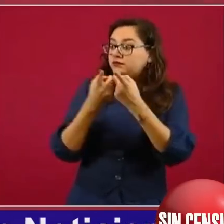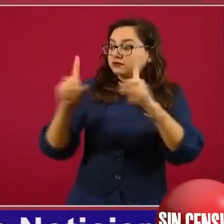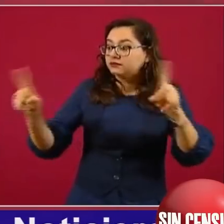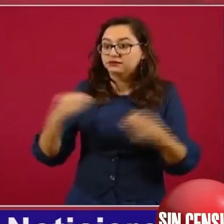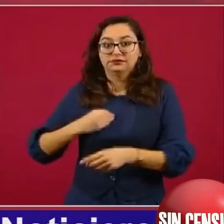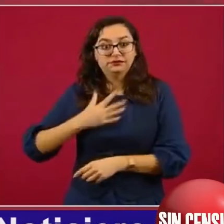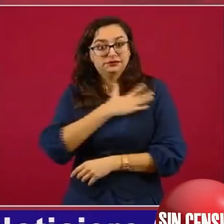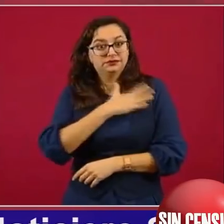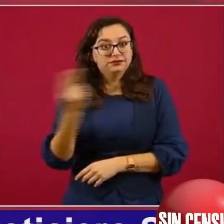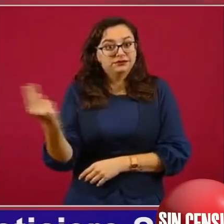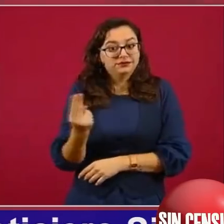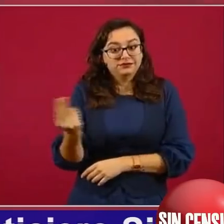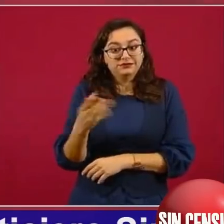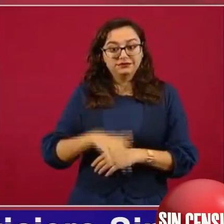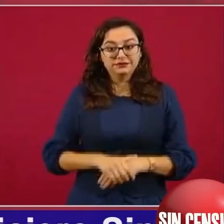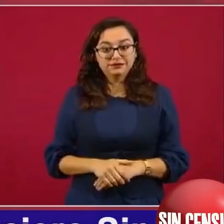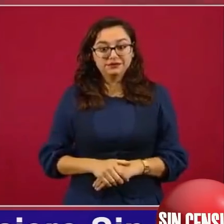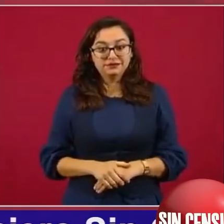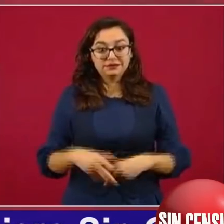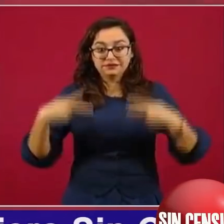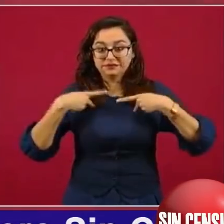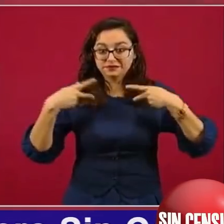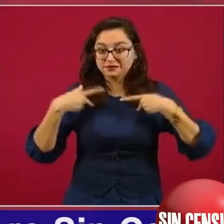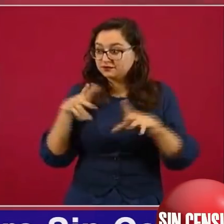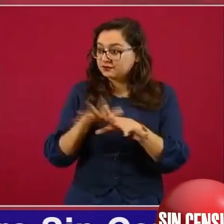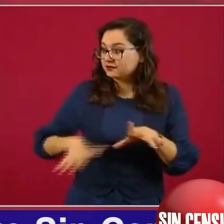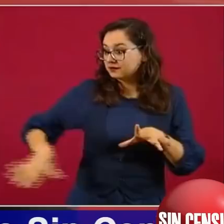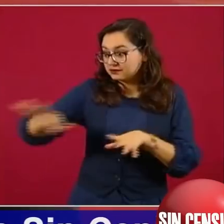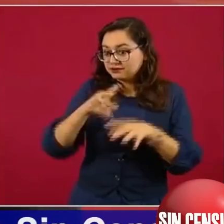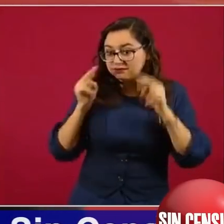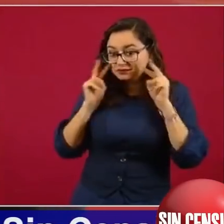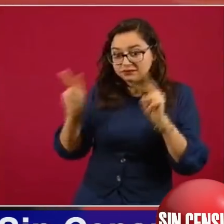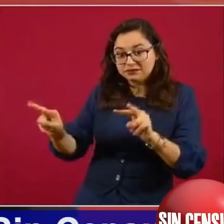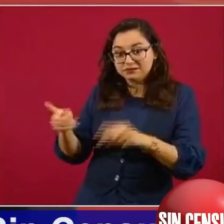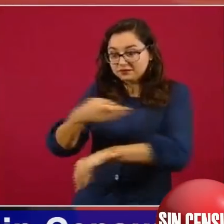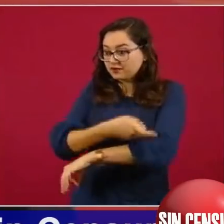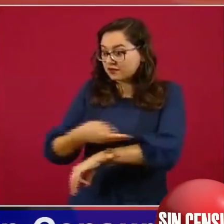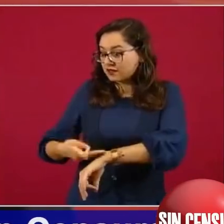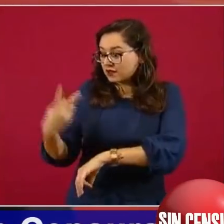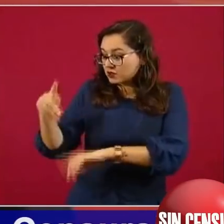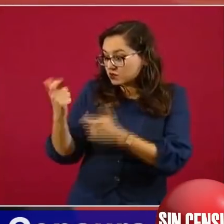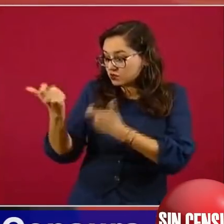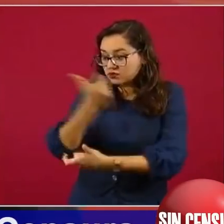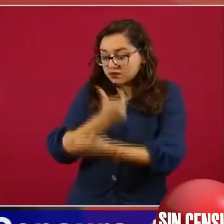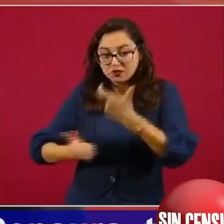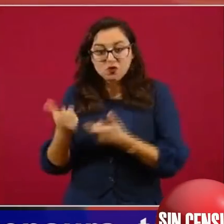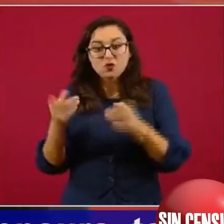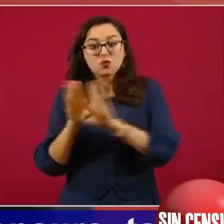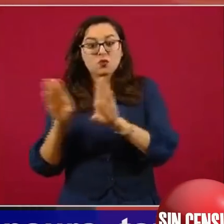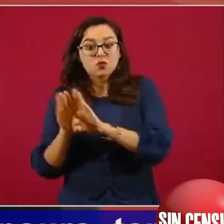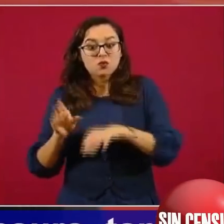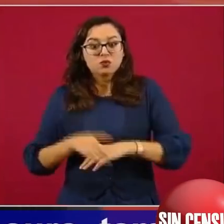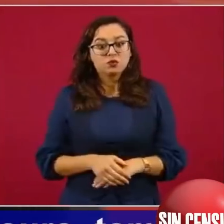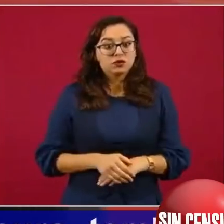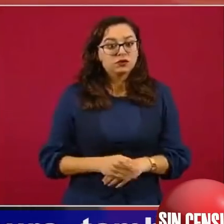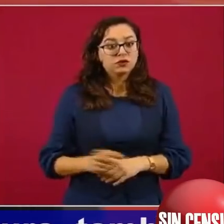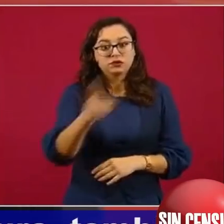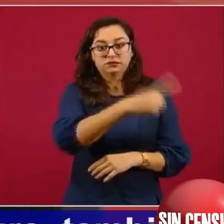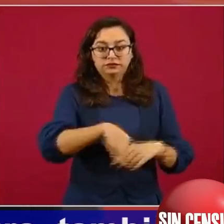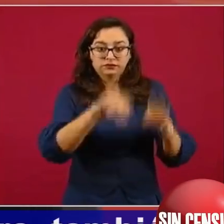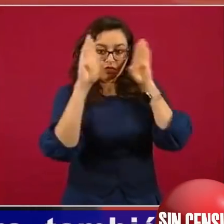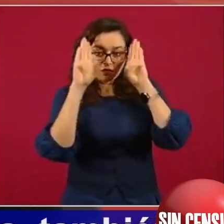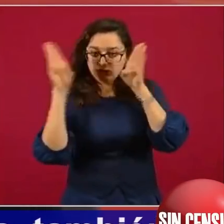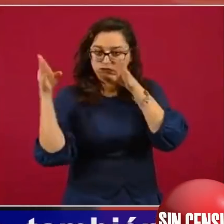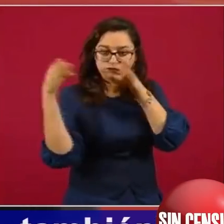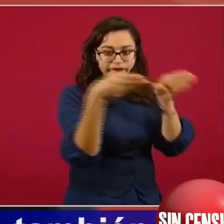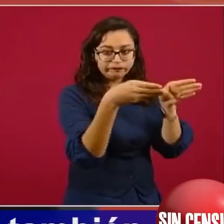pueblo, la economía de las familias, que no estén pensando nada más